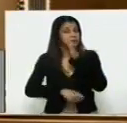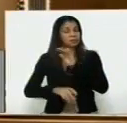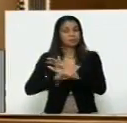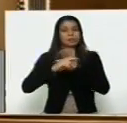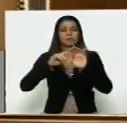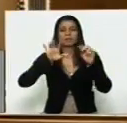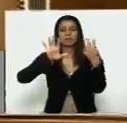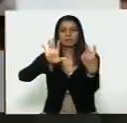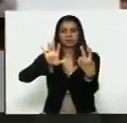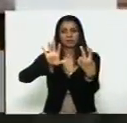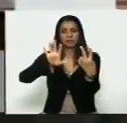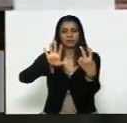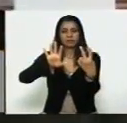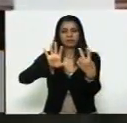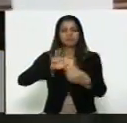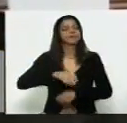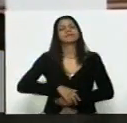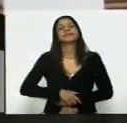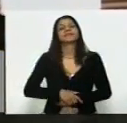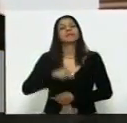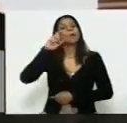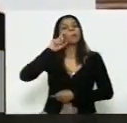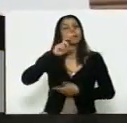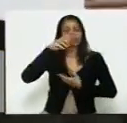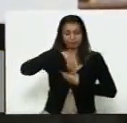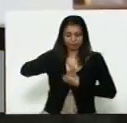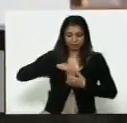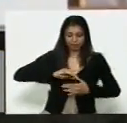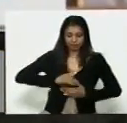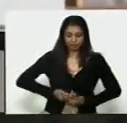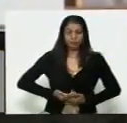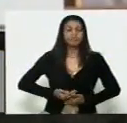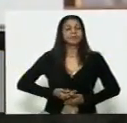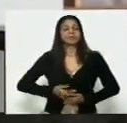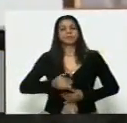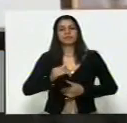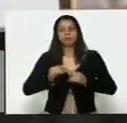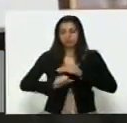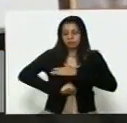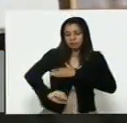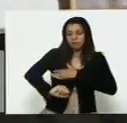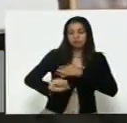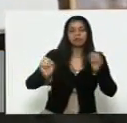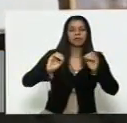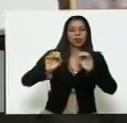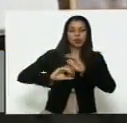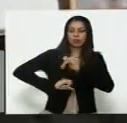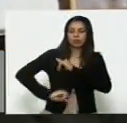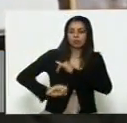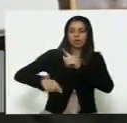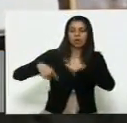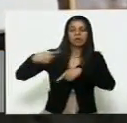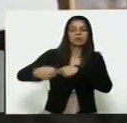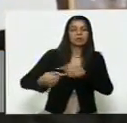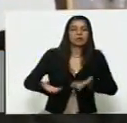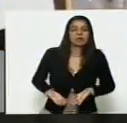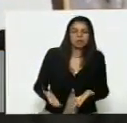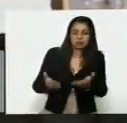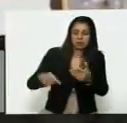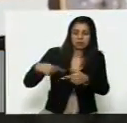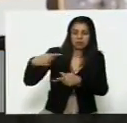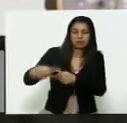7. Durante la gestación, el trabajo de parto, el nacimiento y